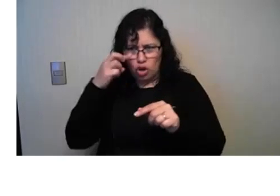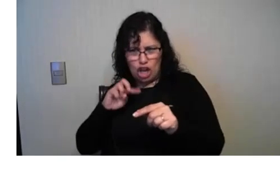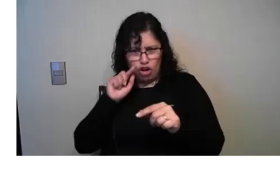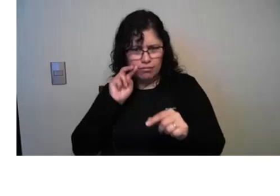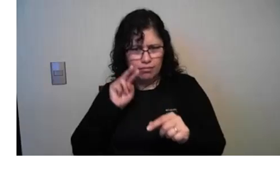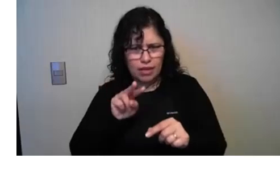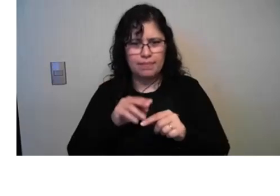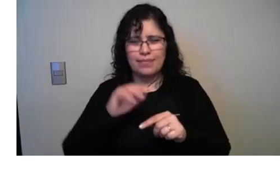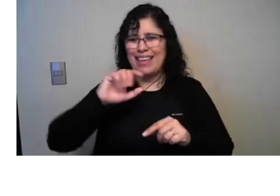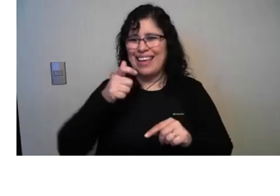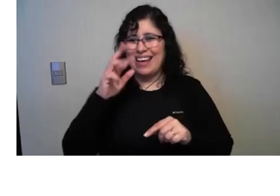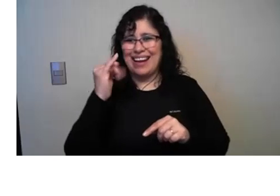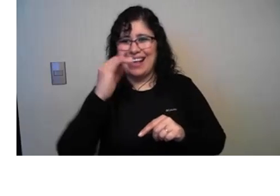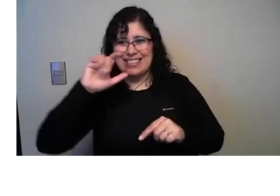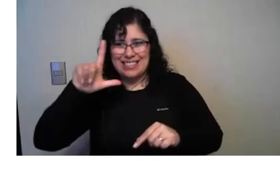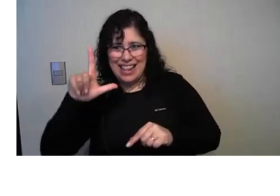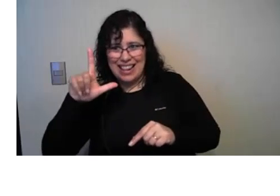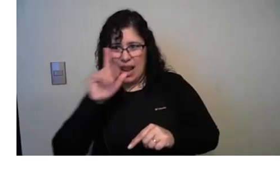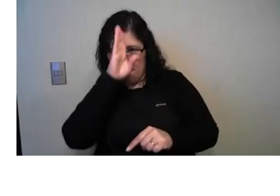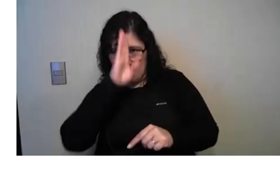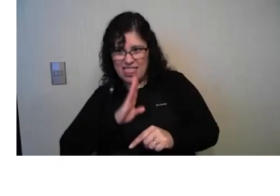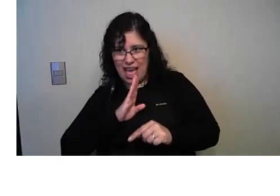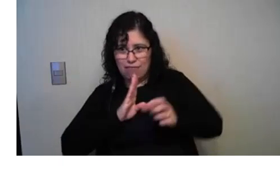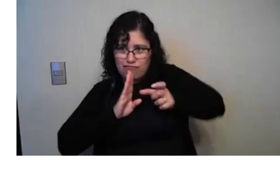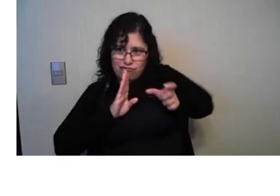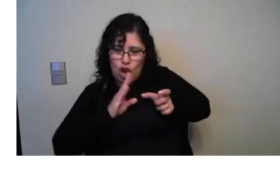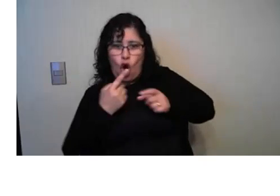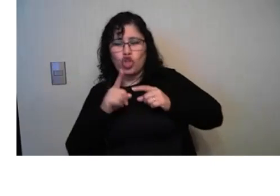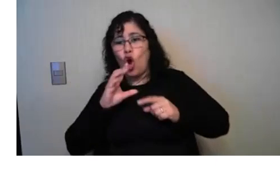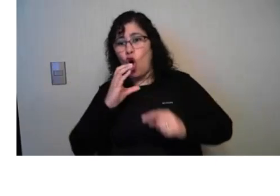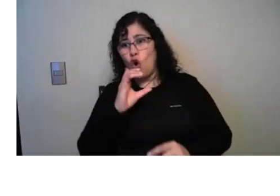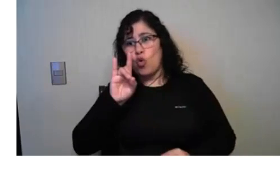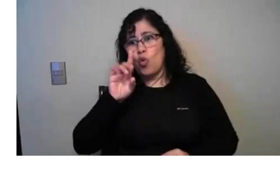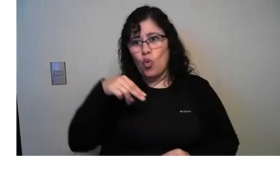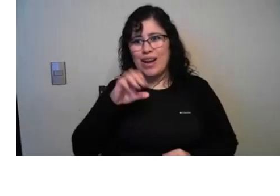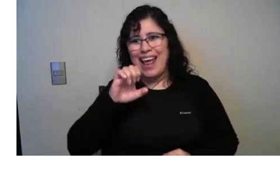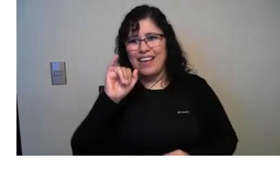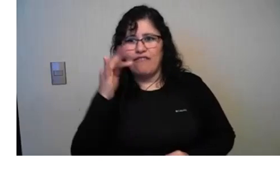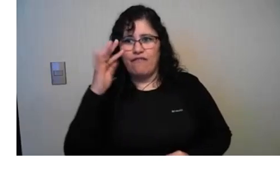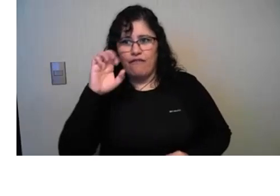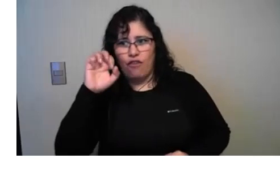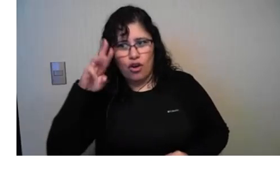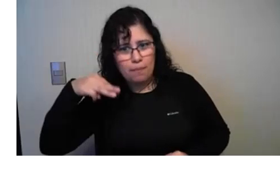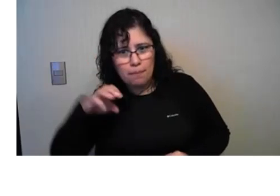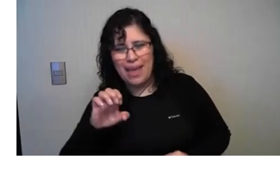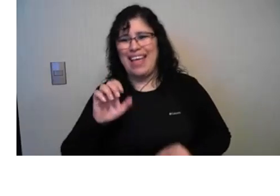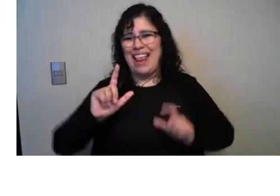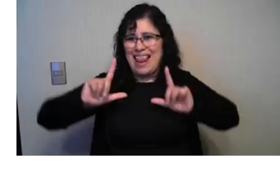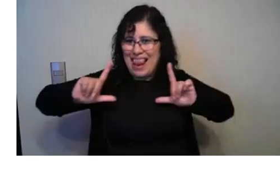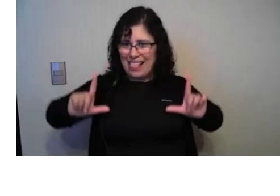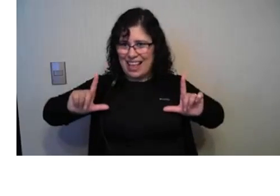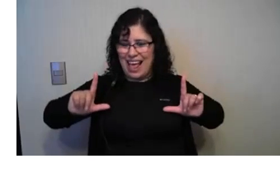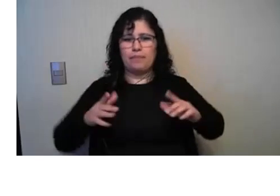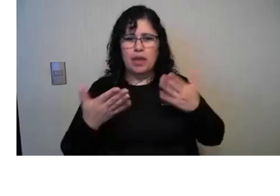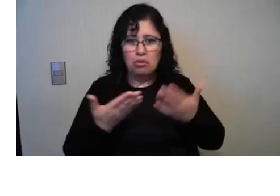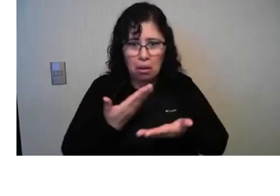denominado grácil, que es medial, y uno cuneiforme, que es lateral. Aprovechando la imagen, si se fijan